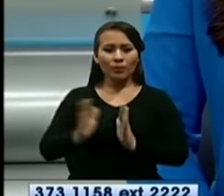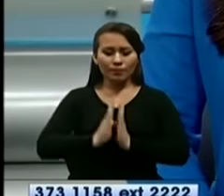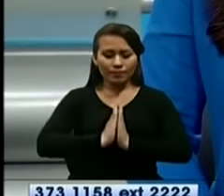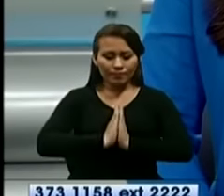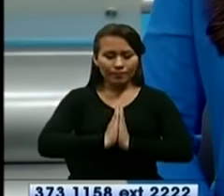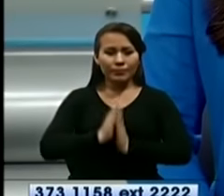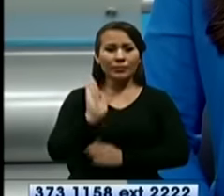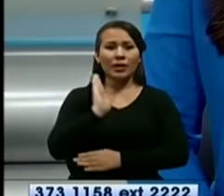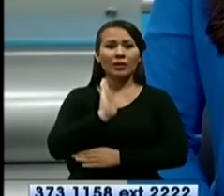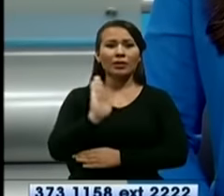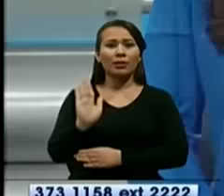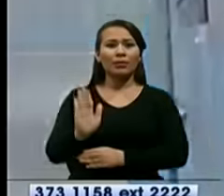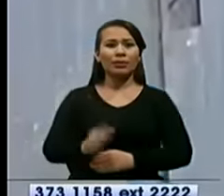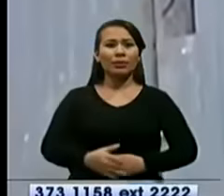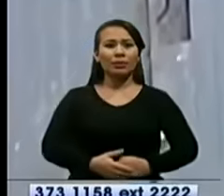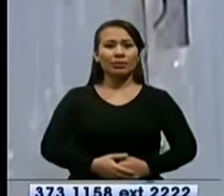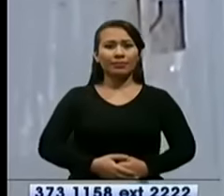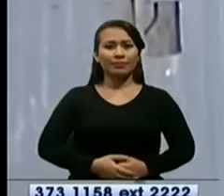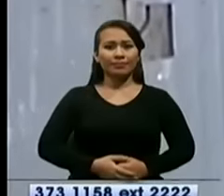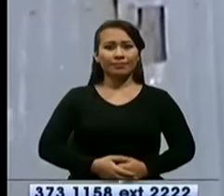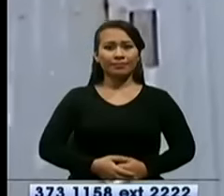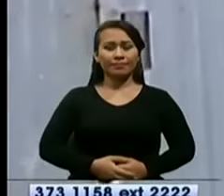sepultura.